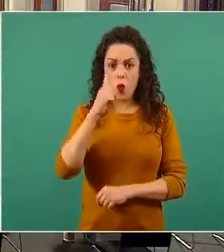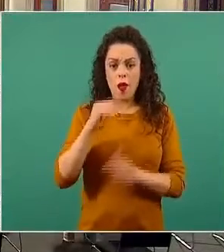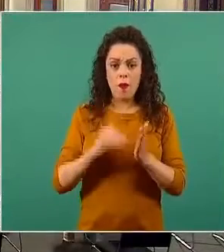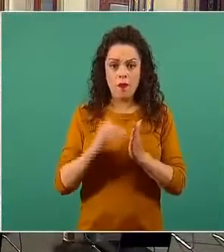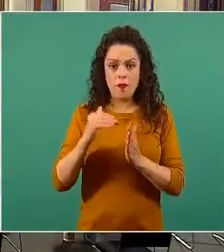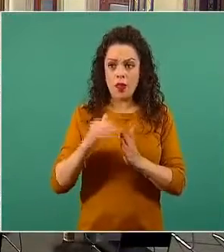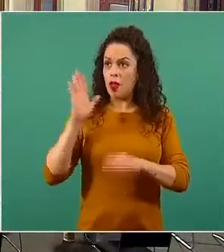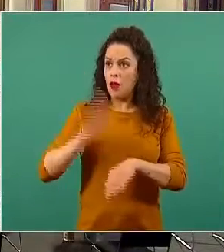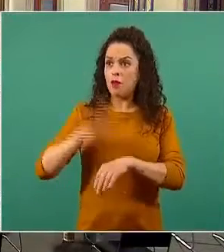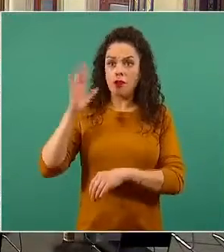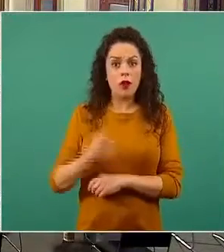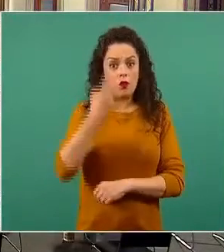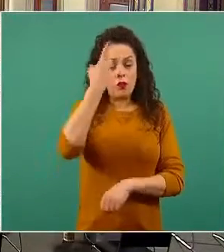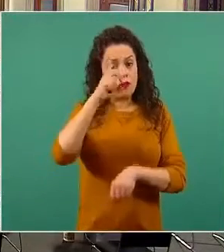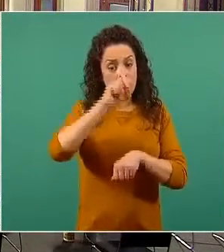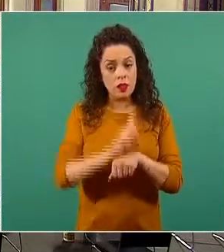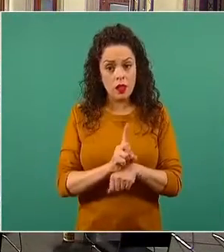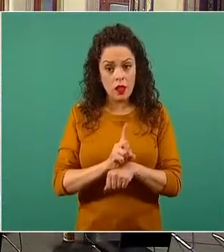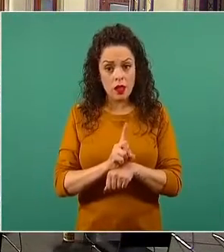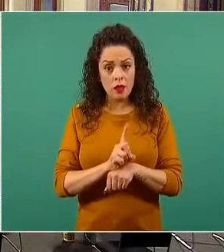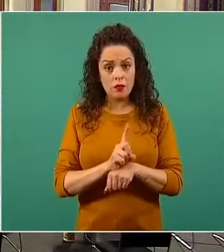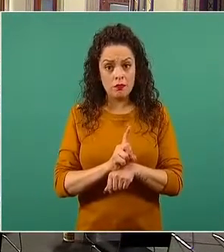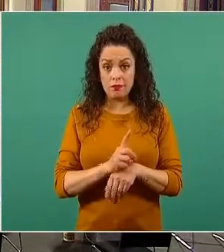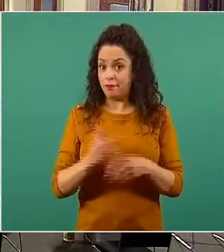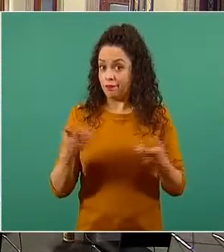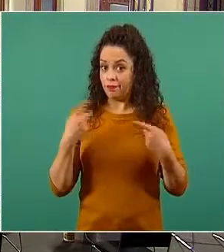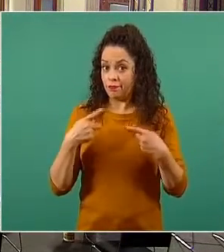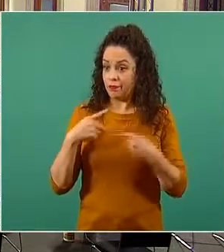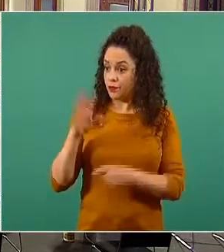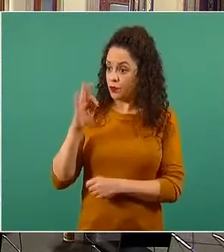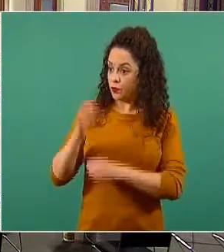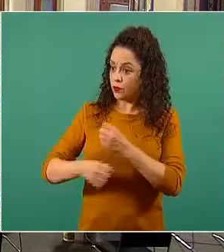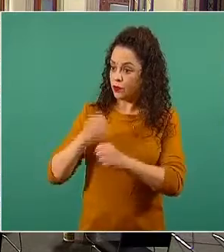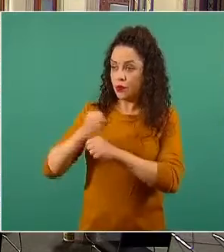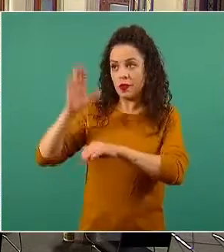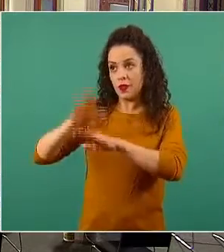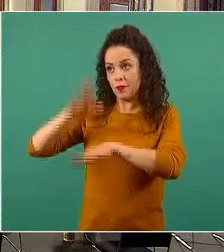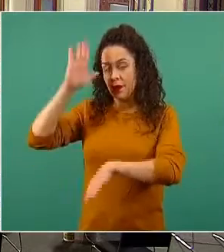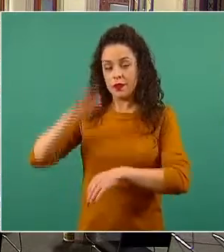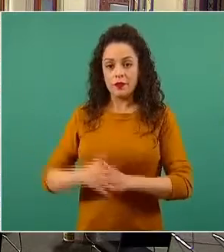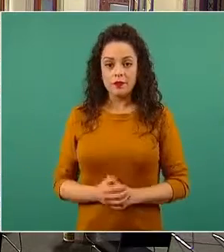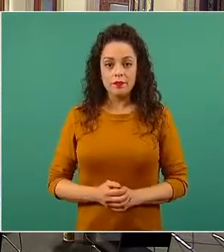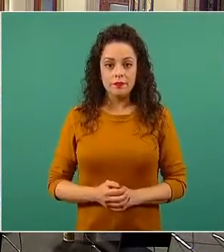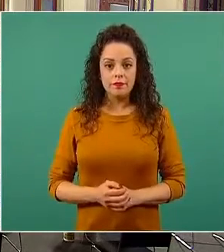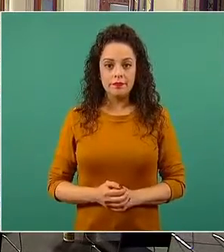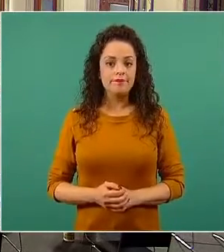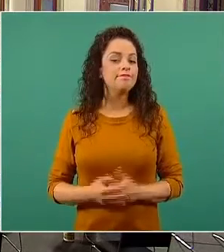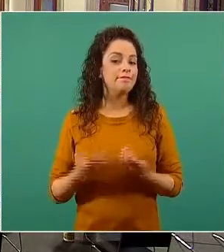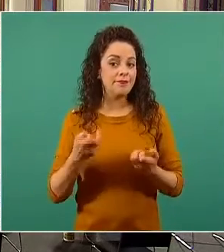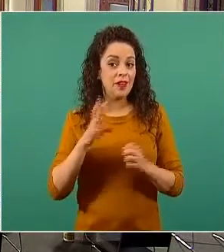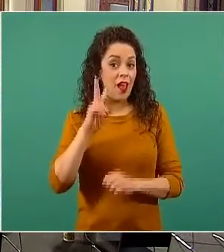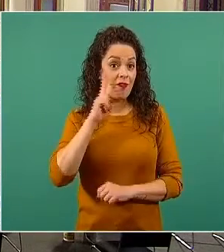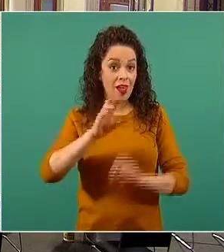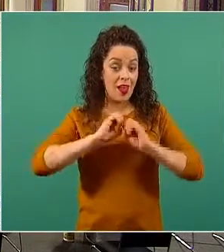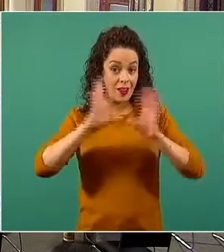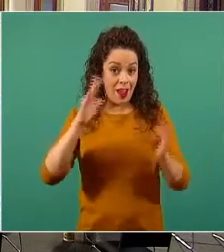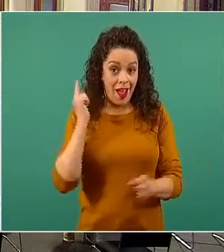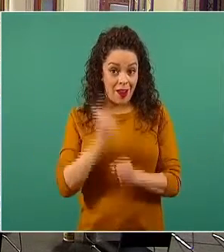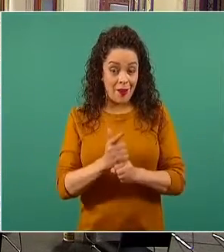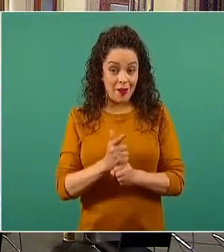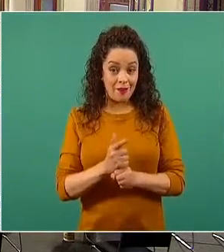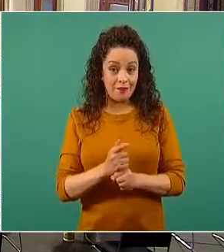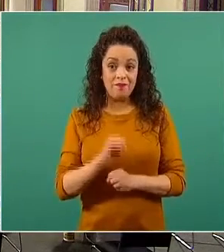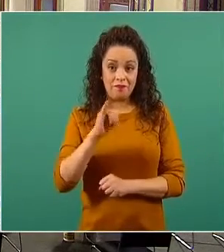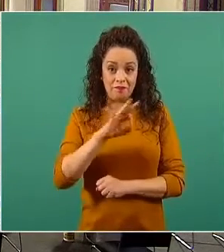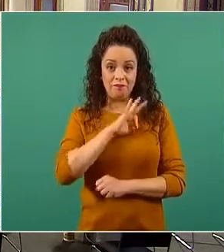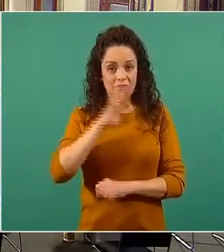solo día a las personas de 40 y más. Entonces vemos que es muy claro que hemos ido